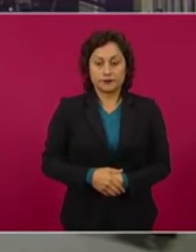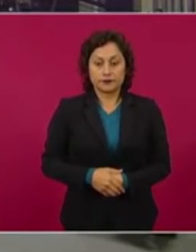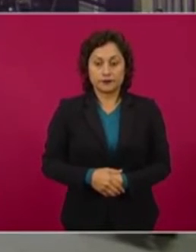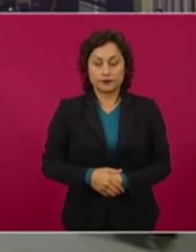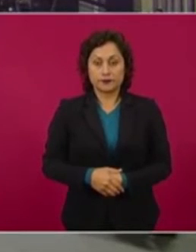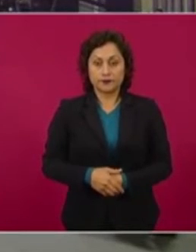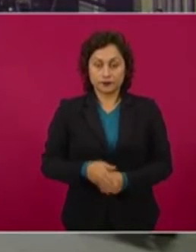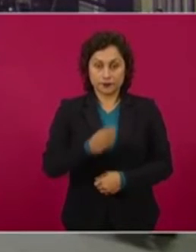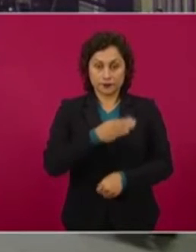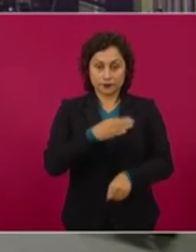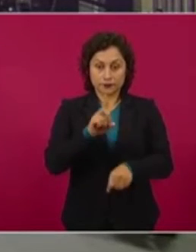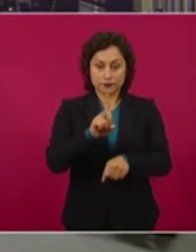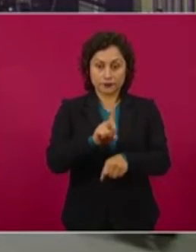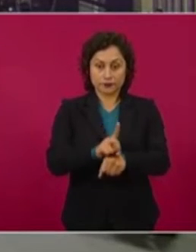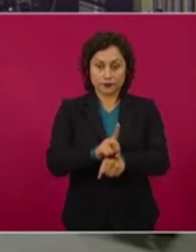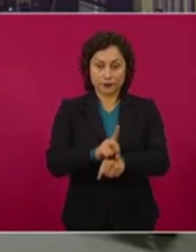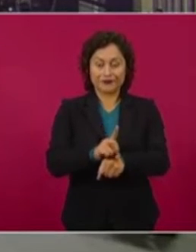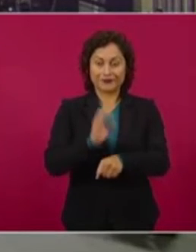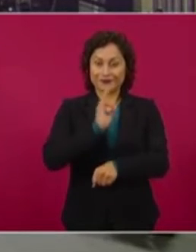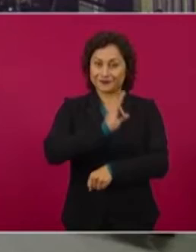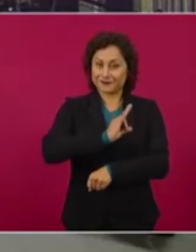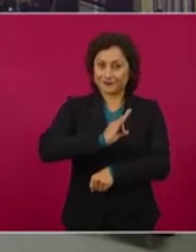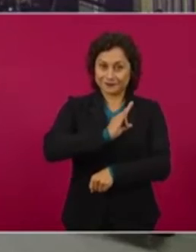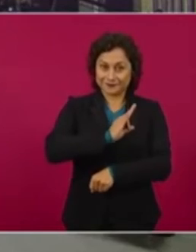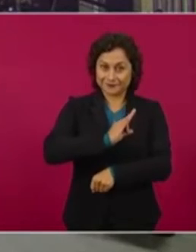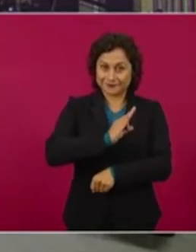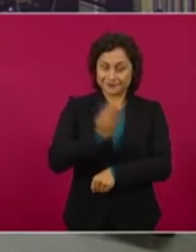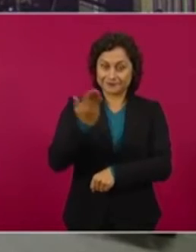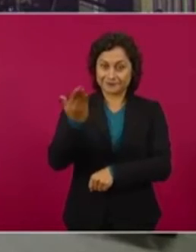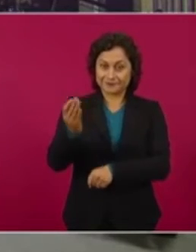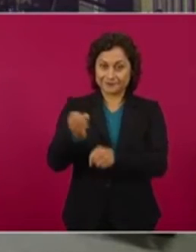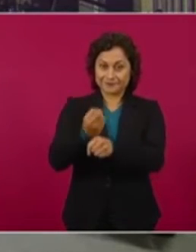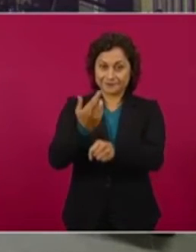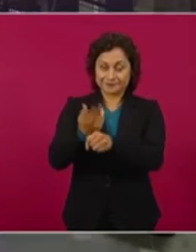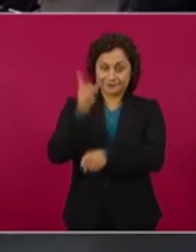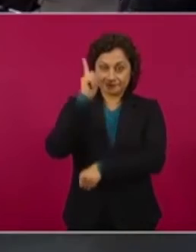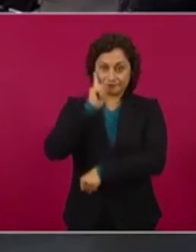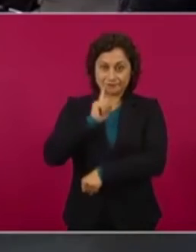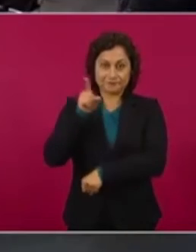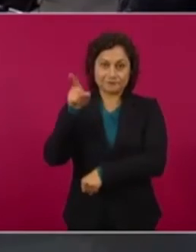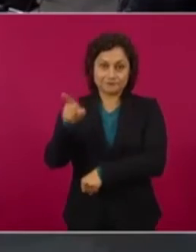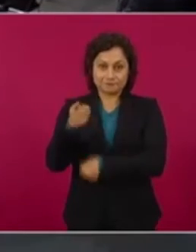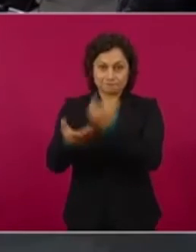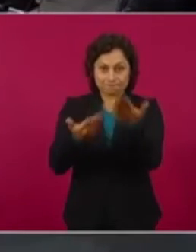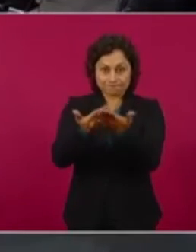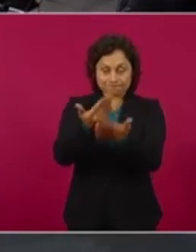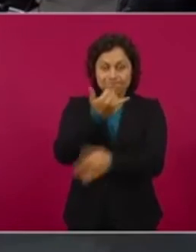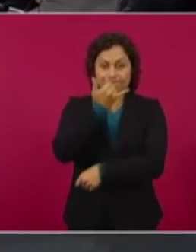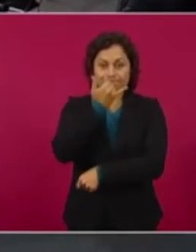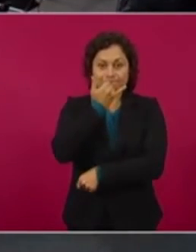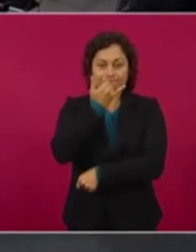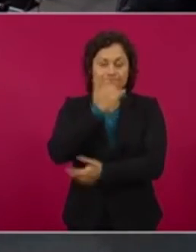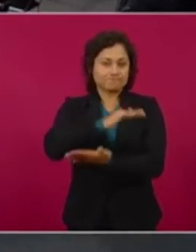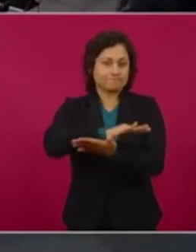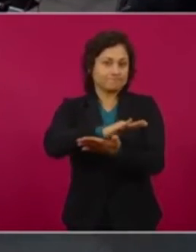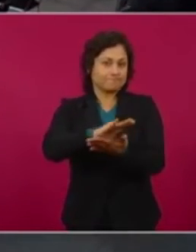Buenos días, señor presidente. Muchas felicidades, señora secretaria, por la humildad que muestra con su posición de disculparse así. Presidente, soy